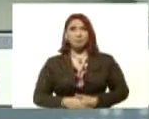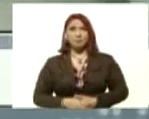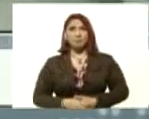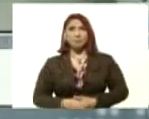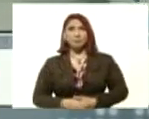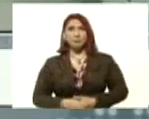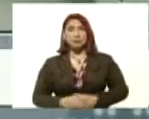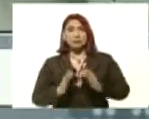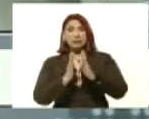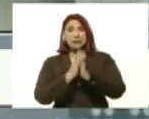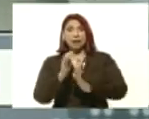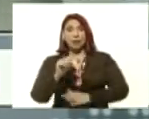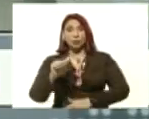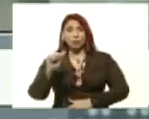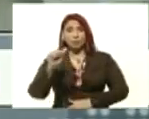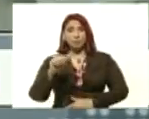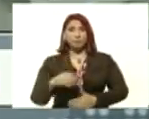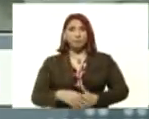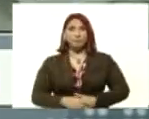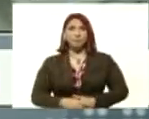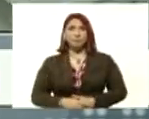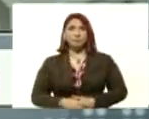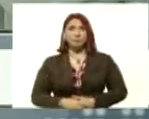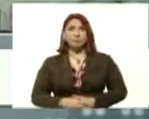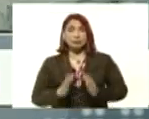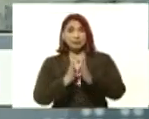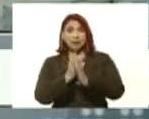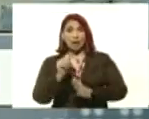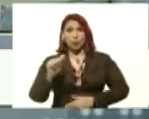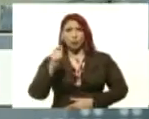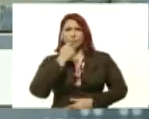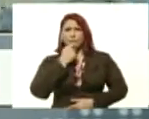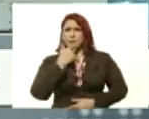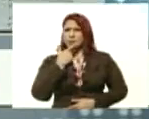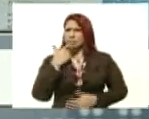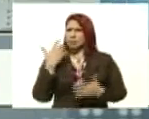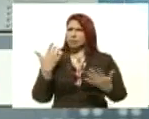San Agustín del Sur, San Agustín es una belleza, una perla.